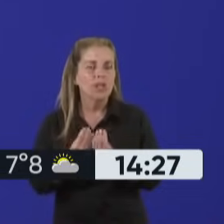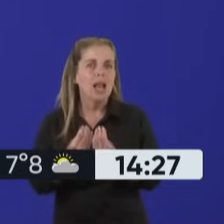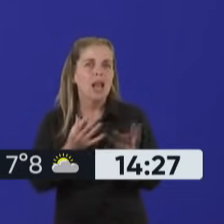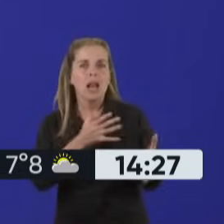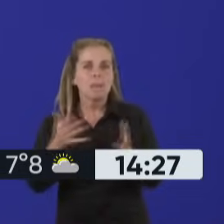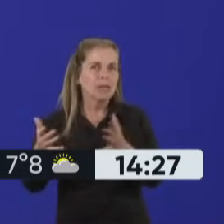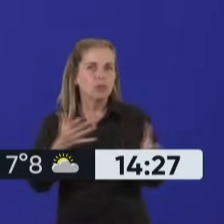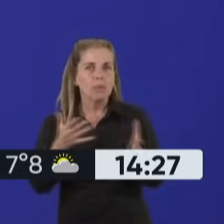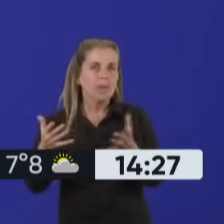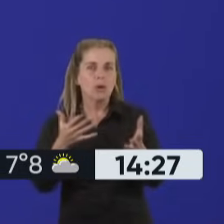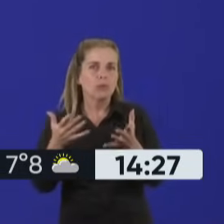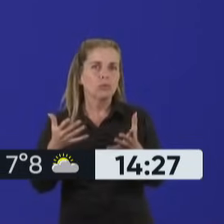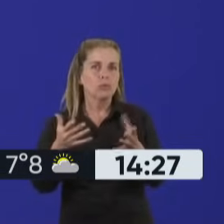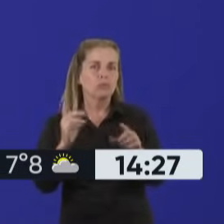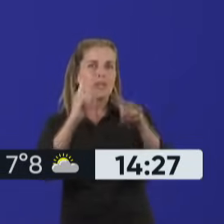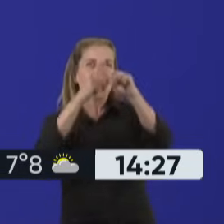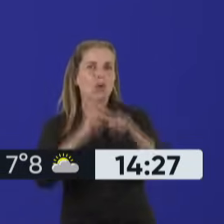bases monetarias.